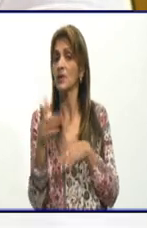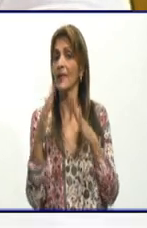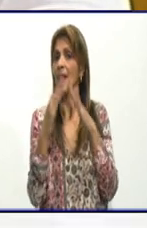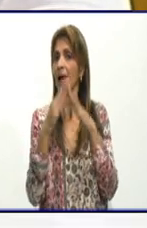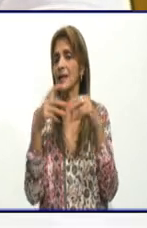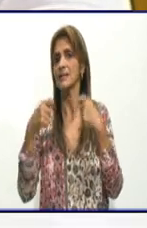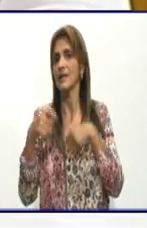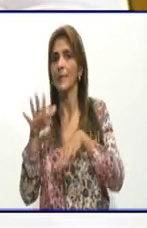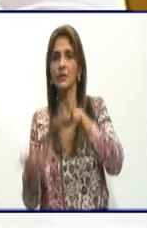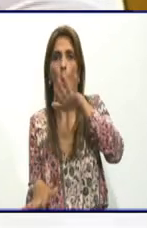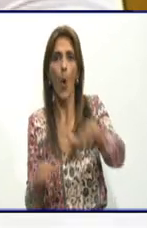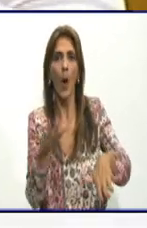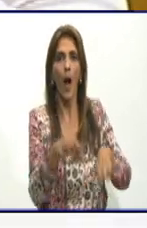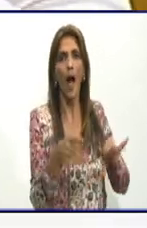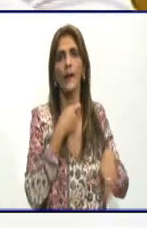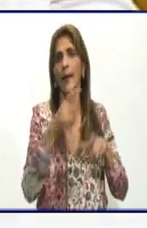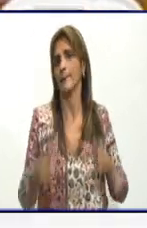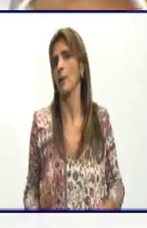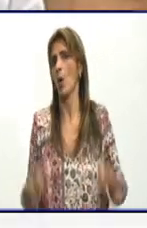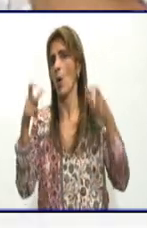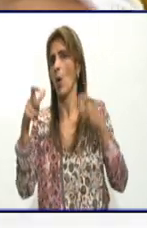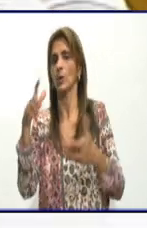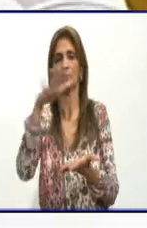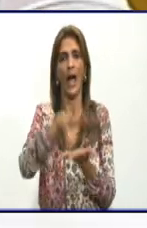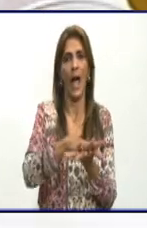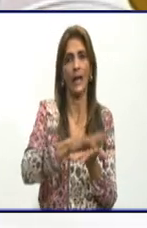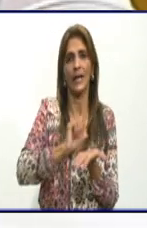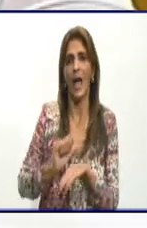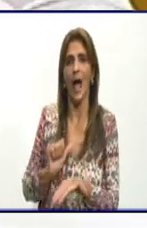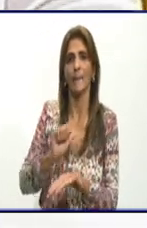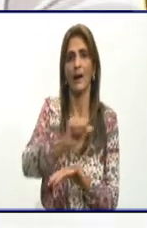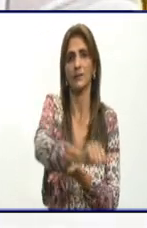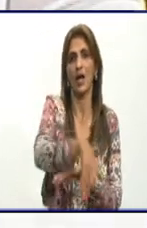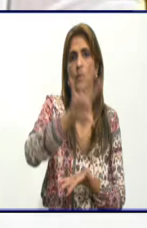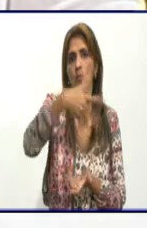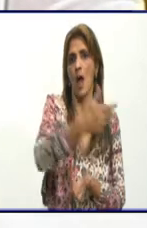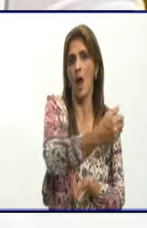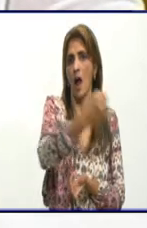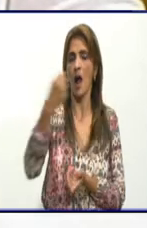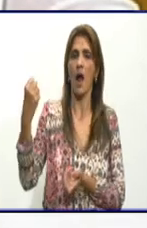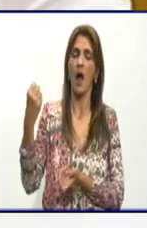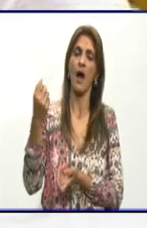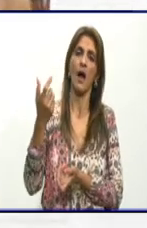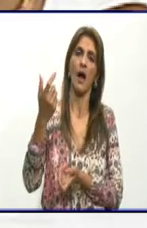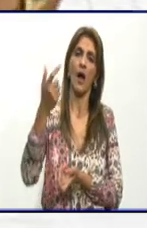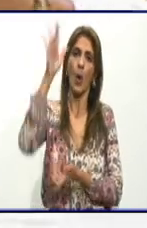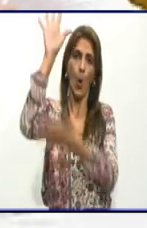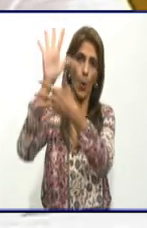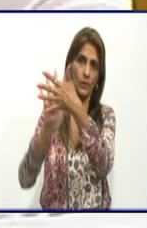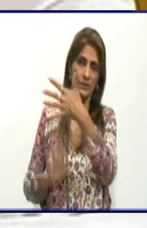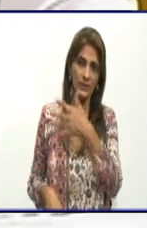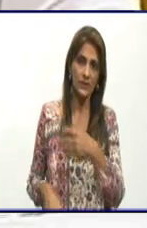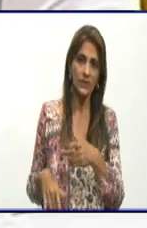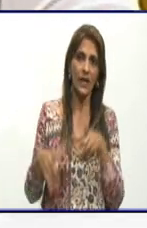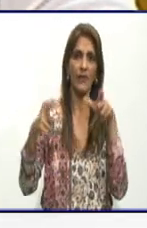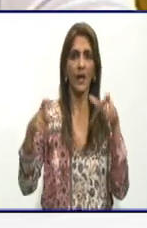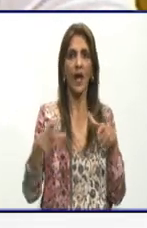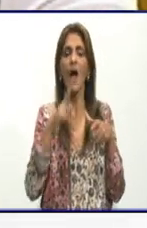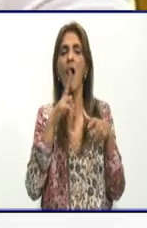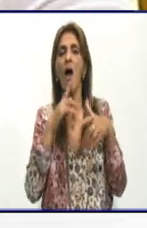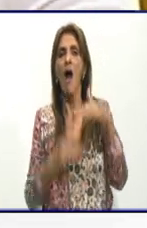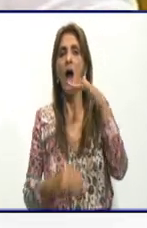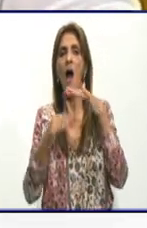sea, a la hora de apartar una cortina, se lo va a hacer el morador. De destapar un depósito, o